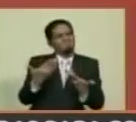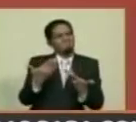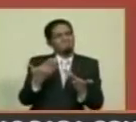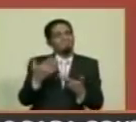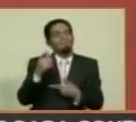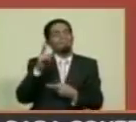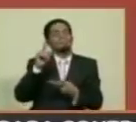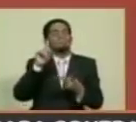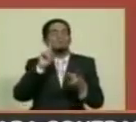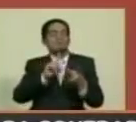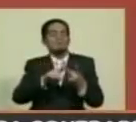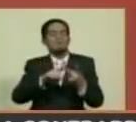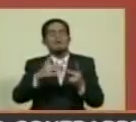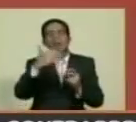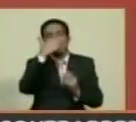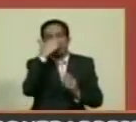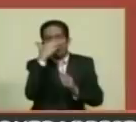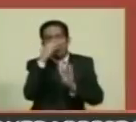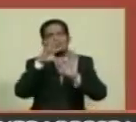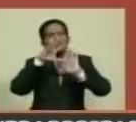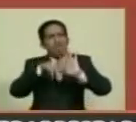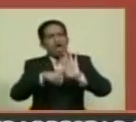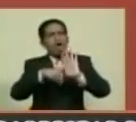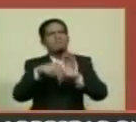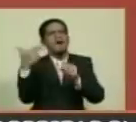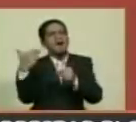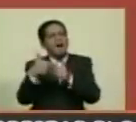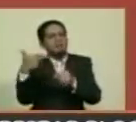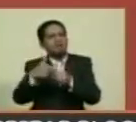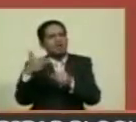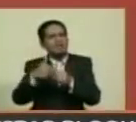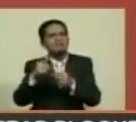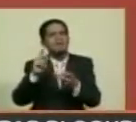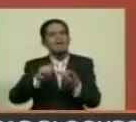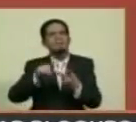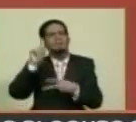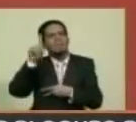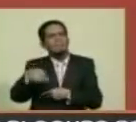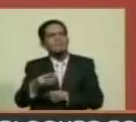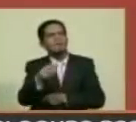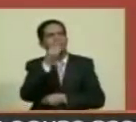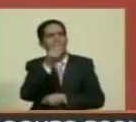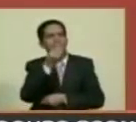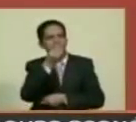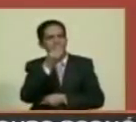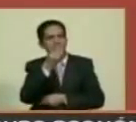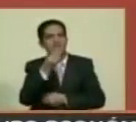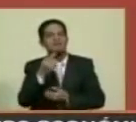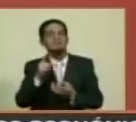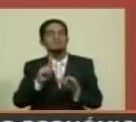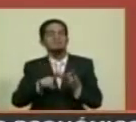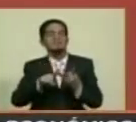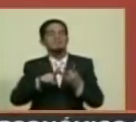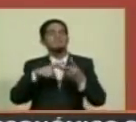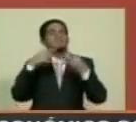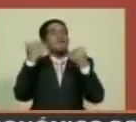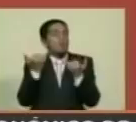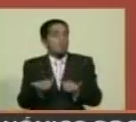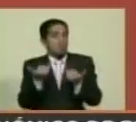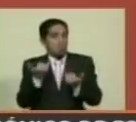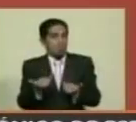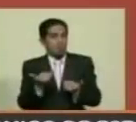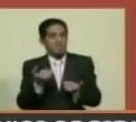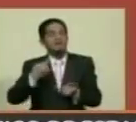y amparados por las autoridades de ese país, sino que además vamos a mostrar hoy